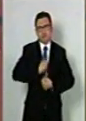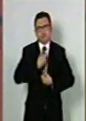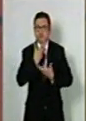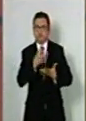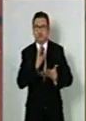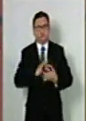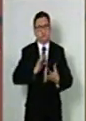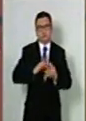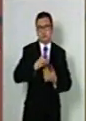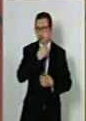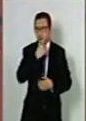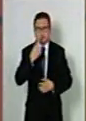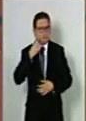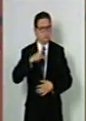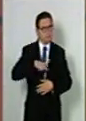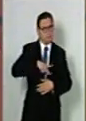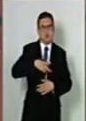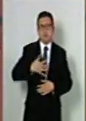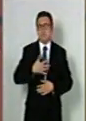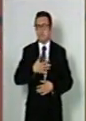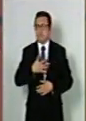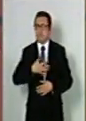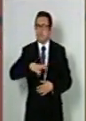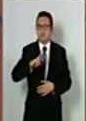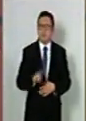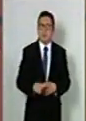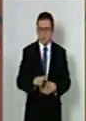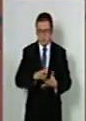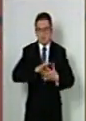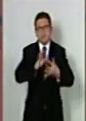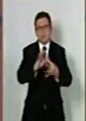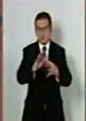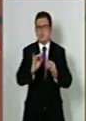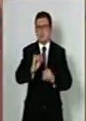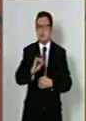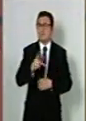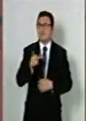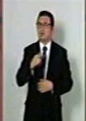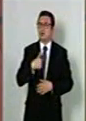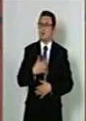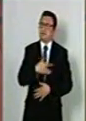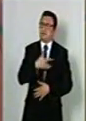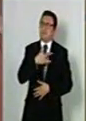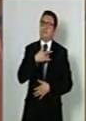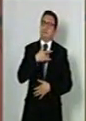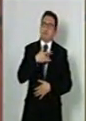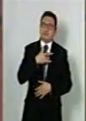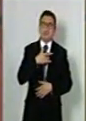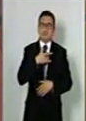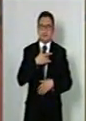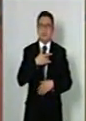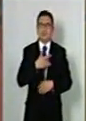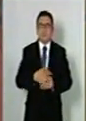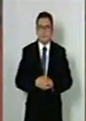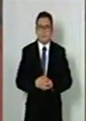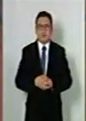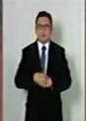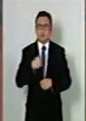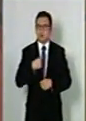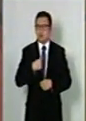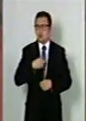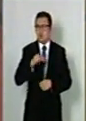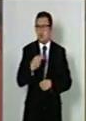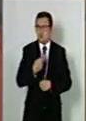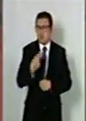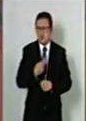verdad. Vengo conmovido porque, desprovisto de todo apunte y como es la